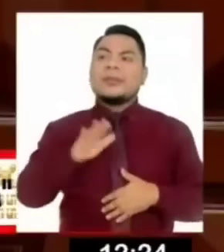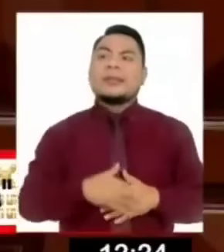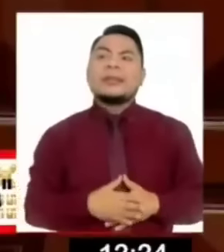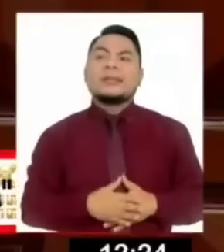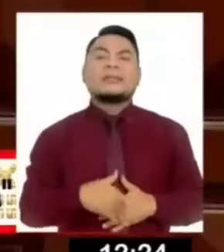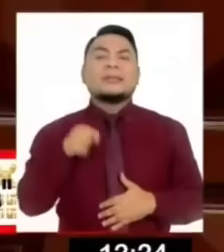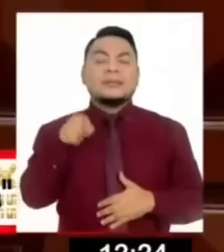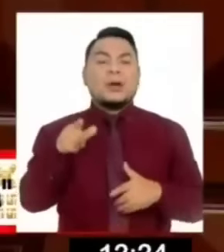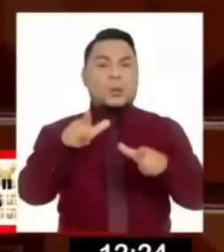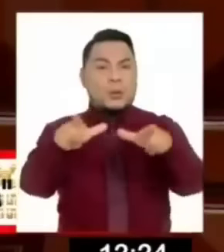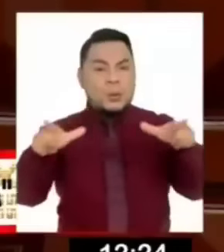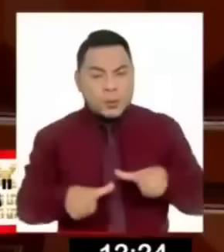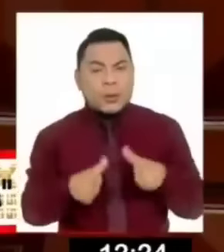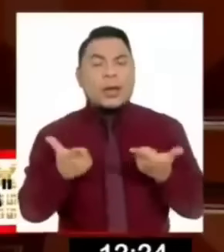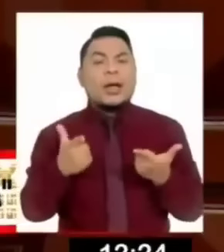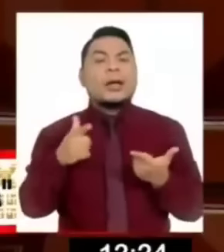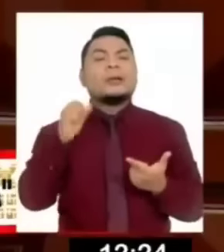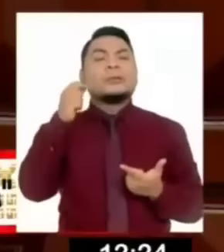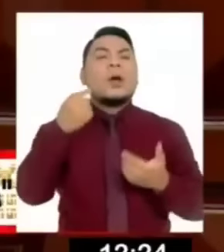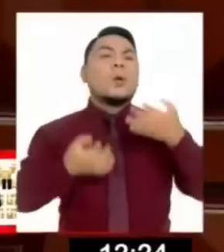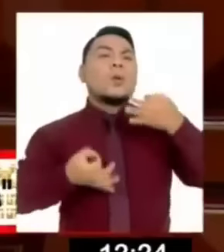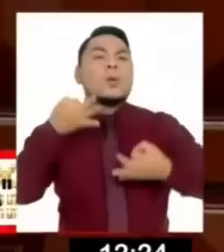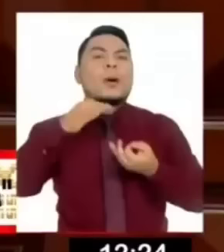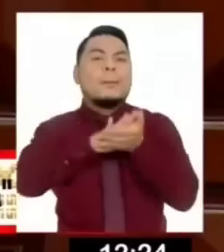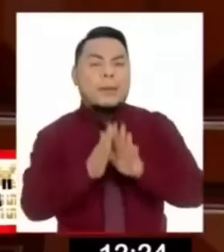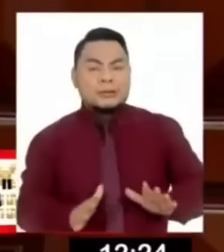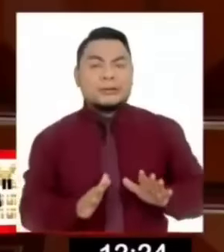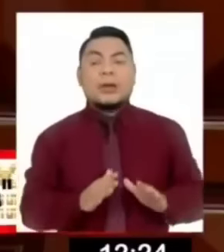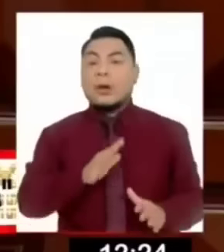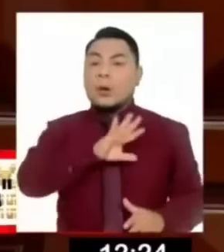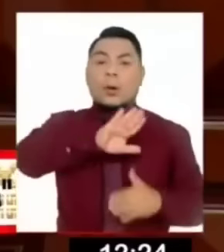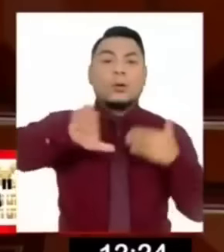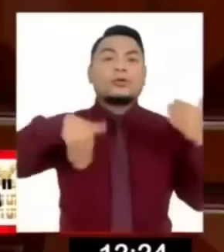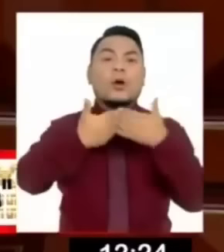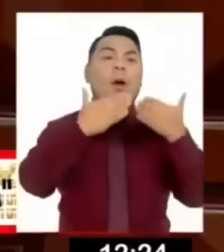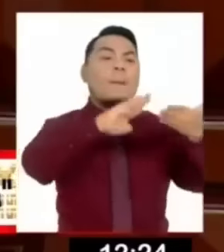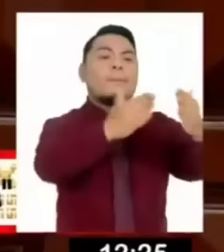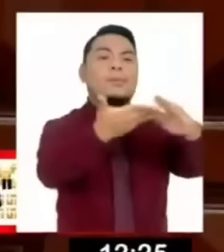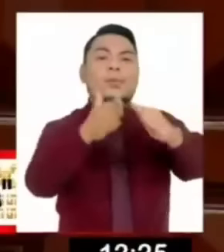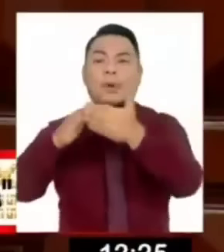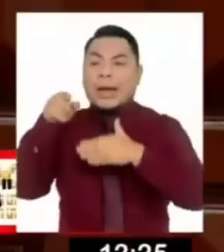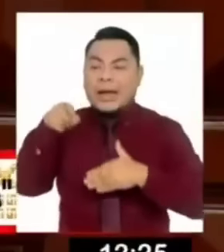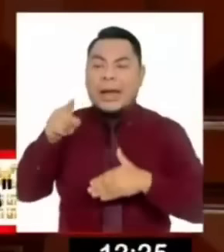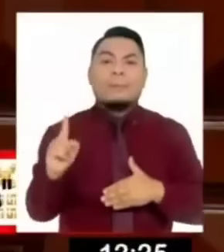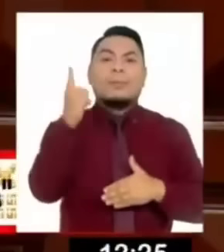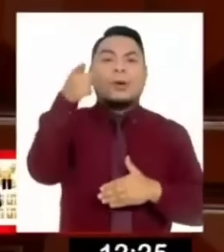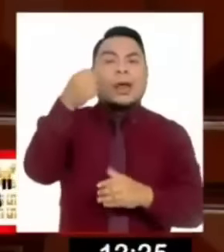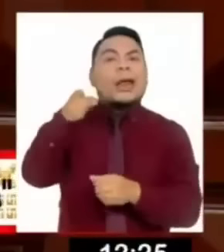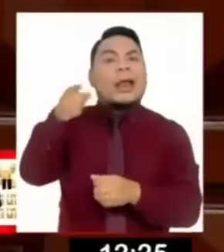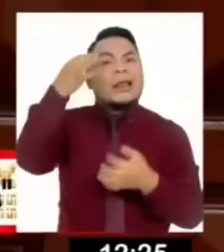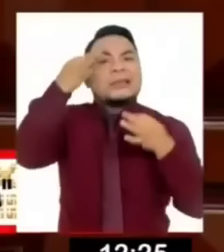en un escenario de paz con justicia social, donde cada pueblo sea protagonista de su